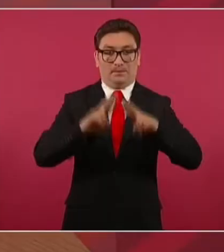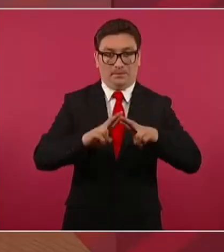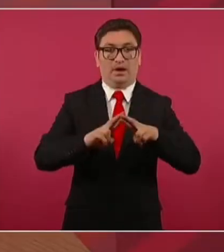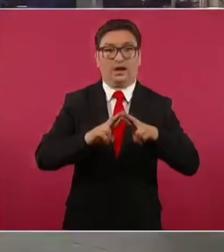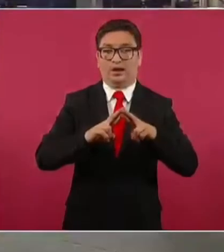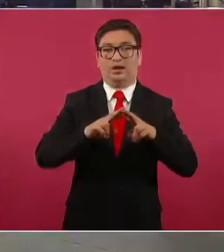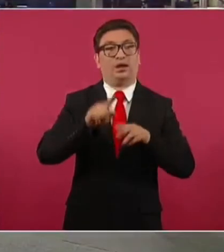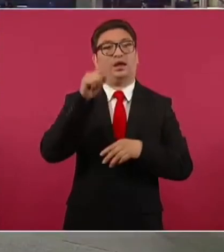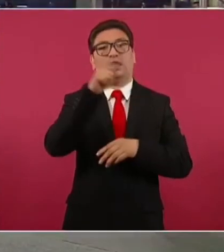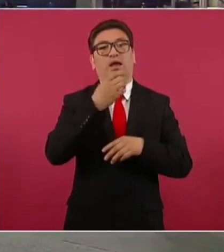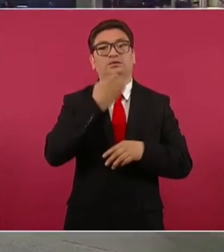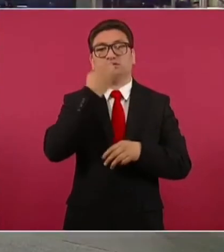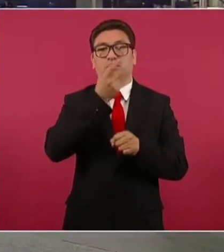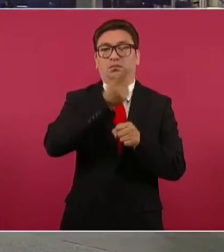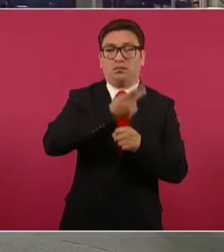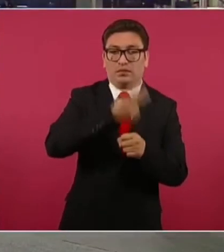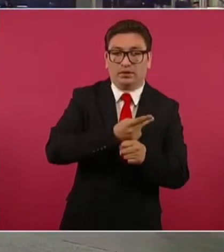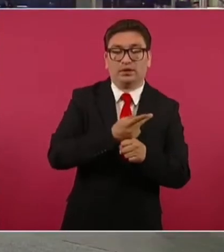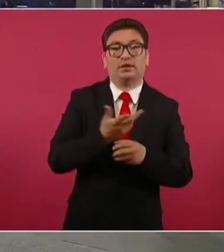en la prepa,